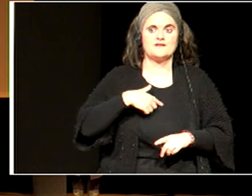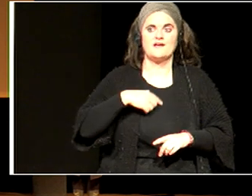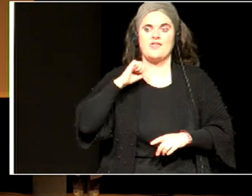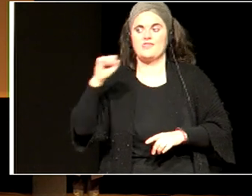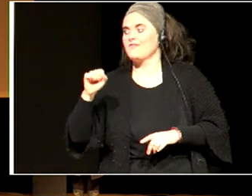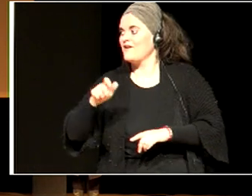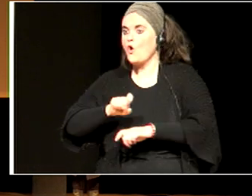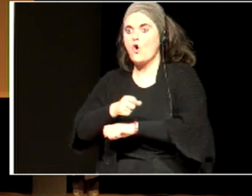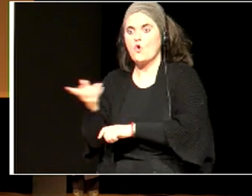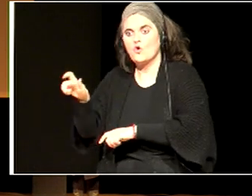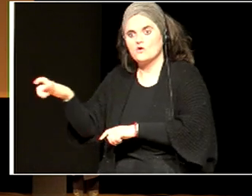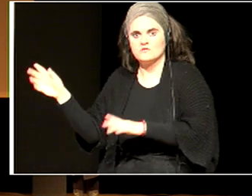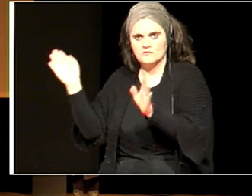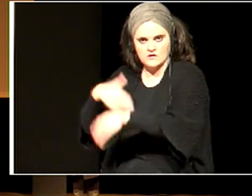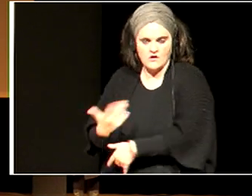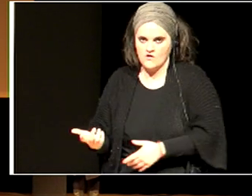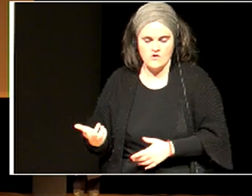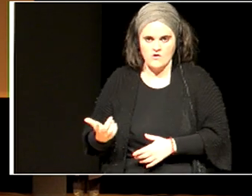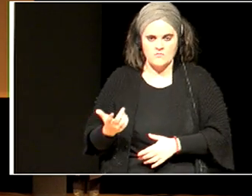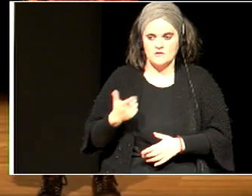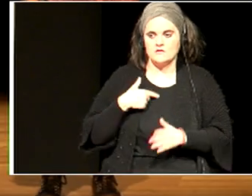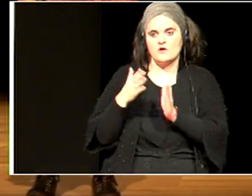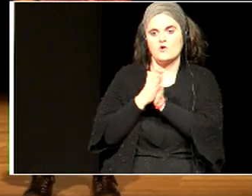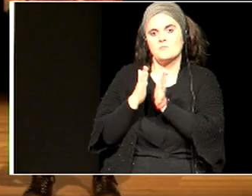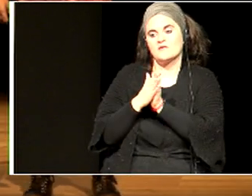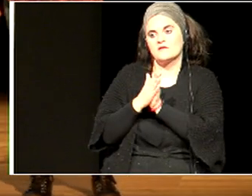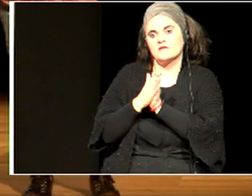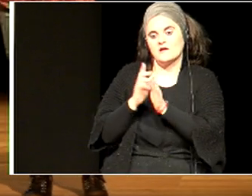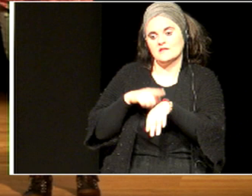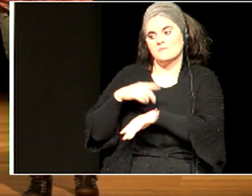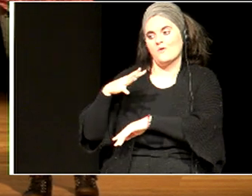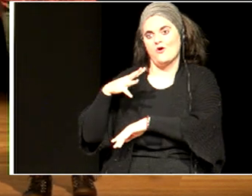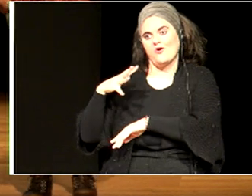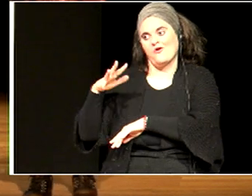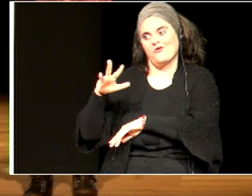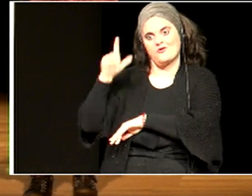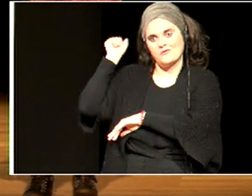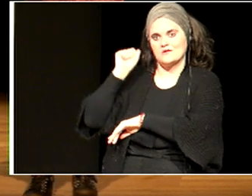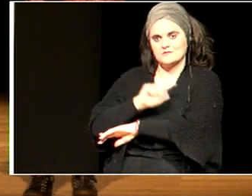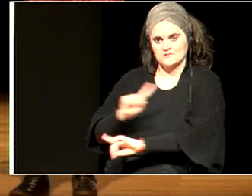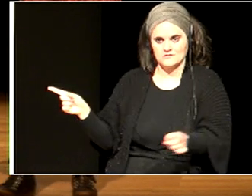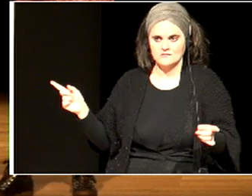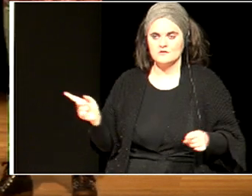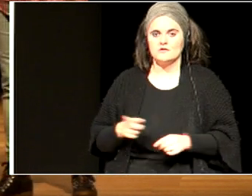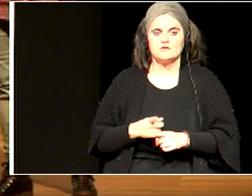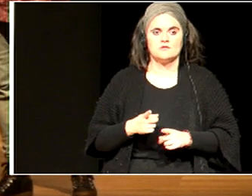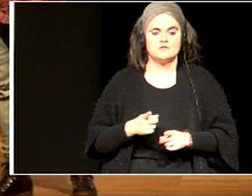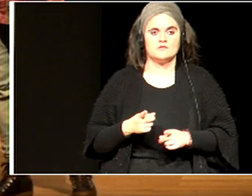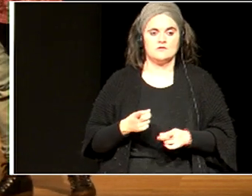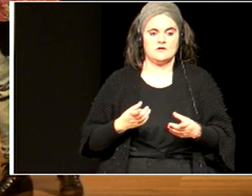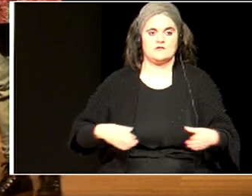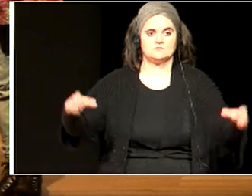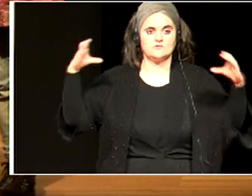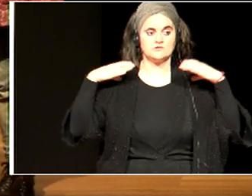para no robar el tiempo de tu compañera básicamente entonces son temas de corresponsabilidad